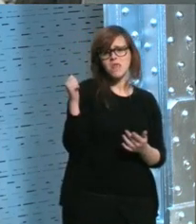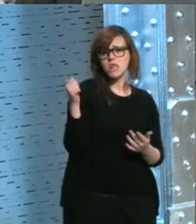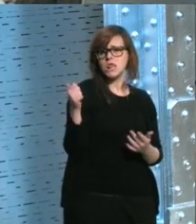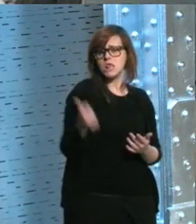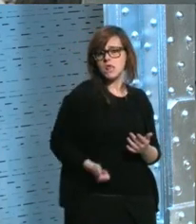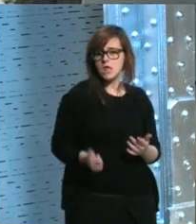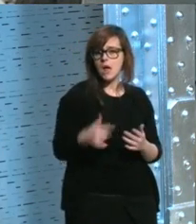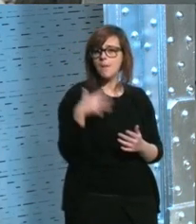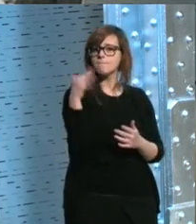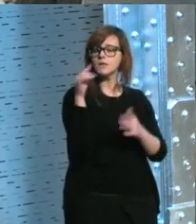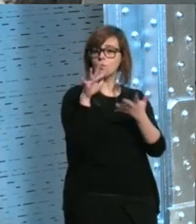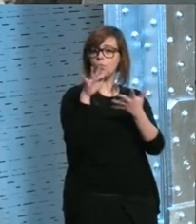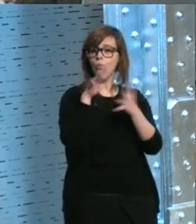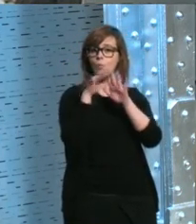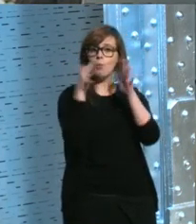de Nicaragua me sorprendía un poquito.